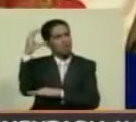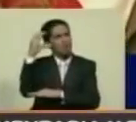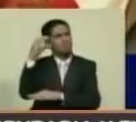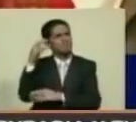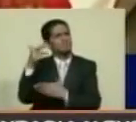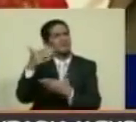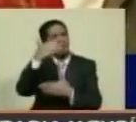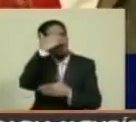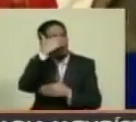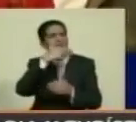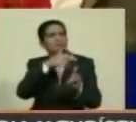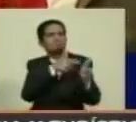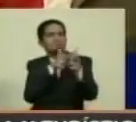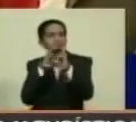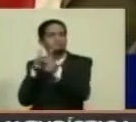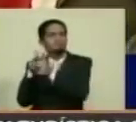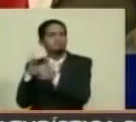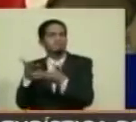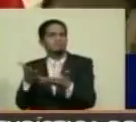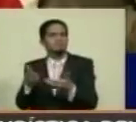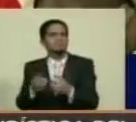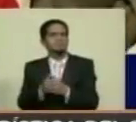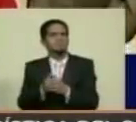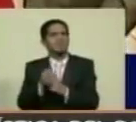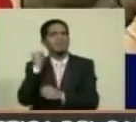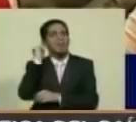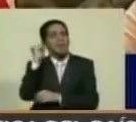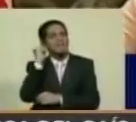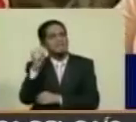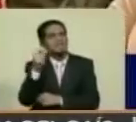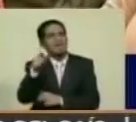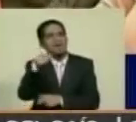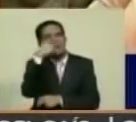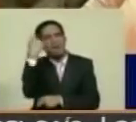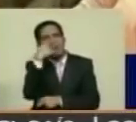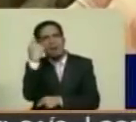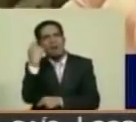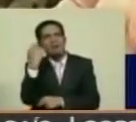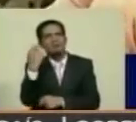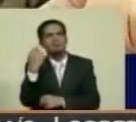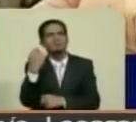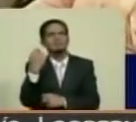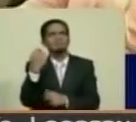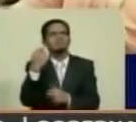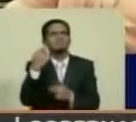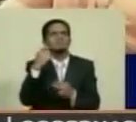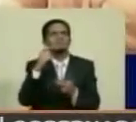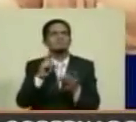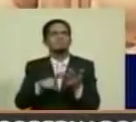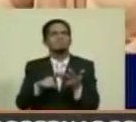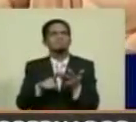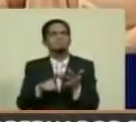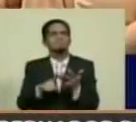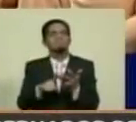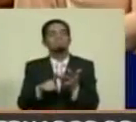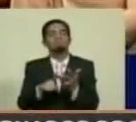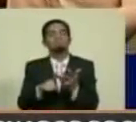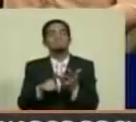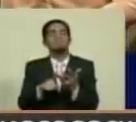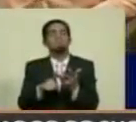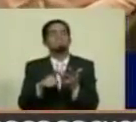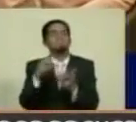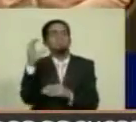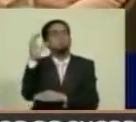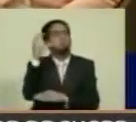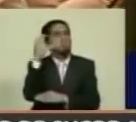la corbata, del asesinato, del narcotráfico, del paramilitarismo. A ningún gobierno de Colombia se le